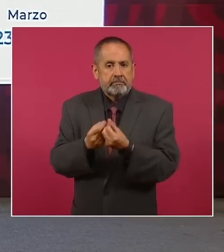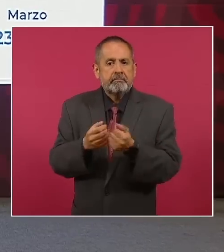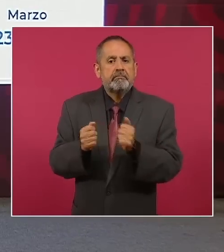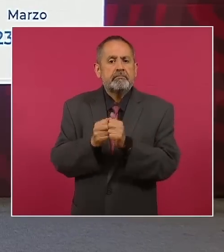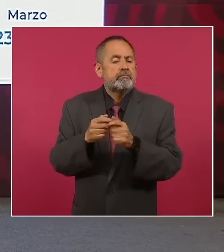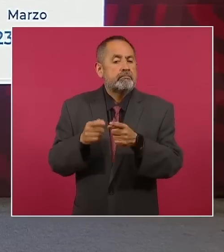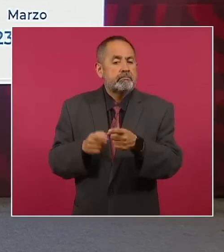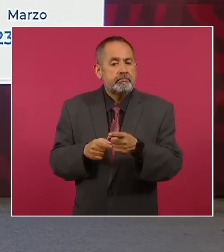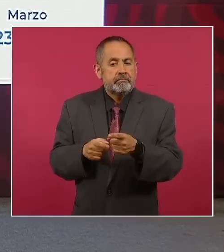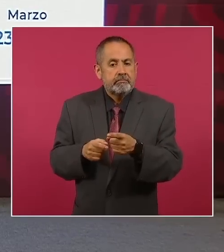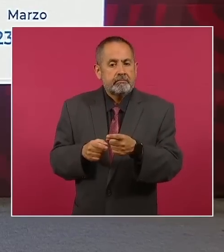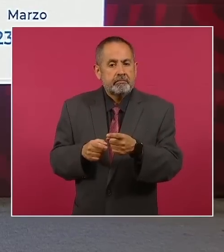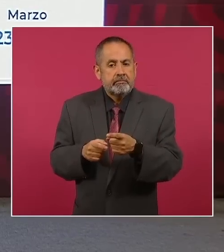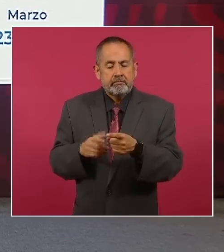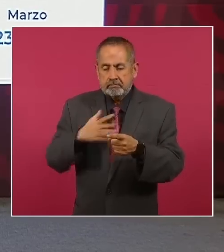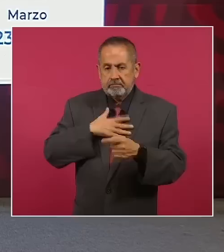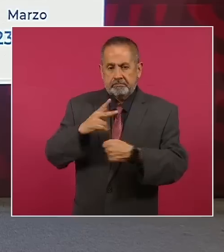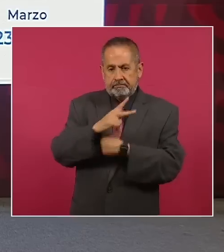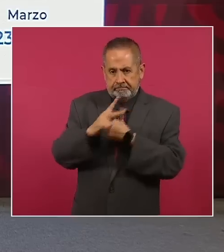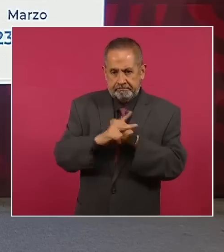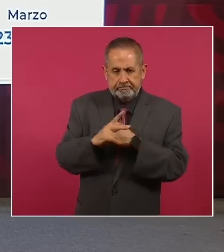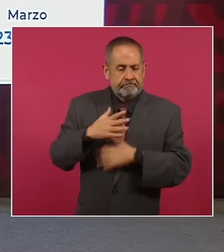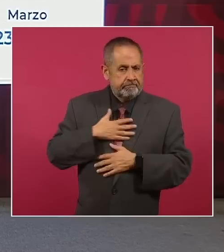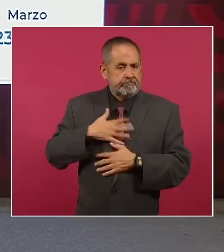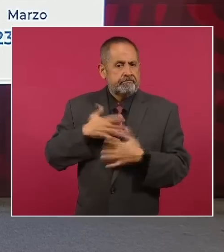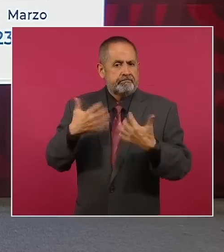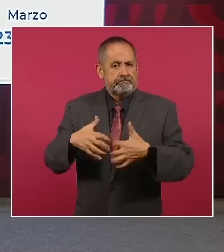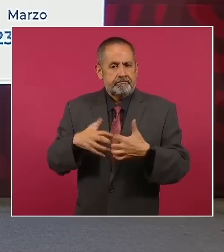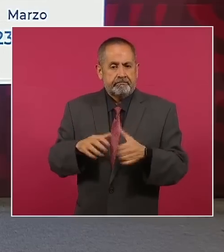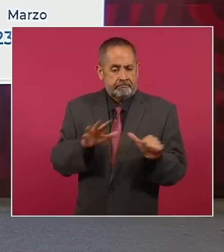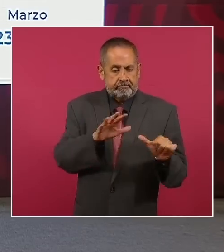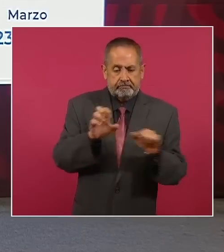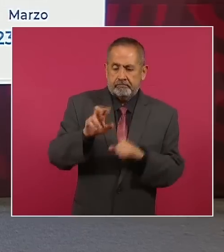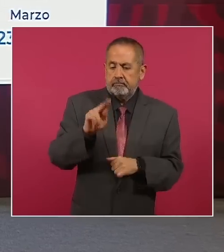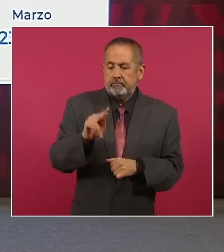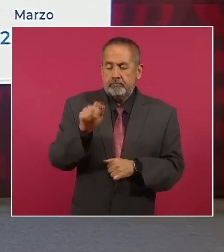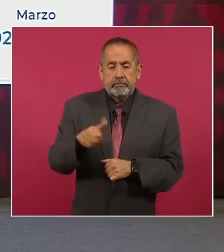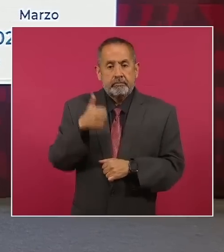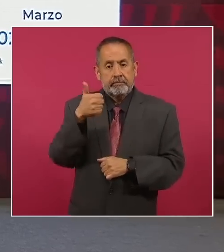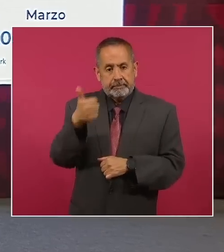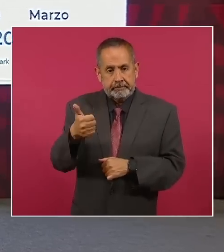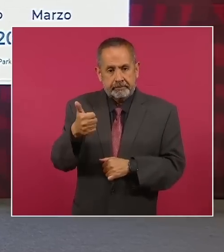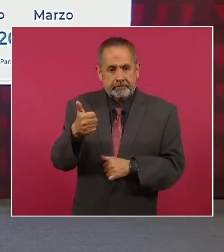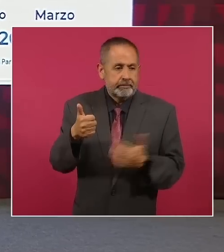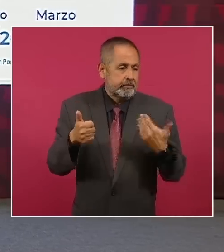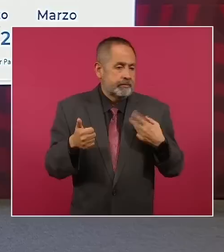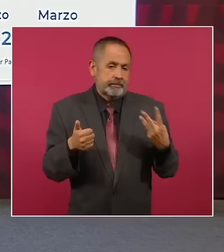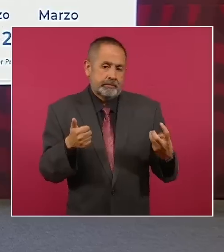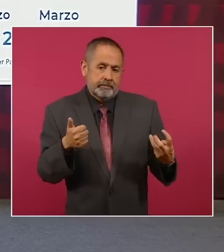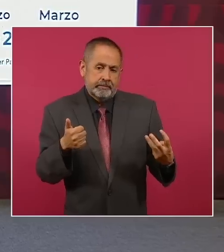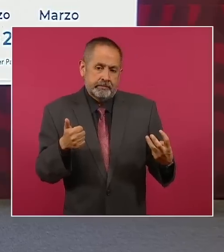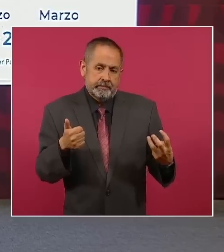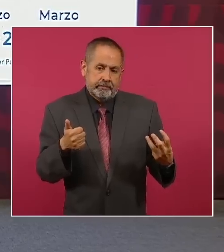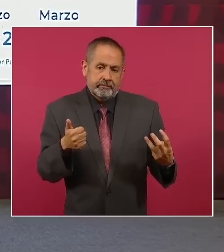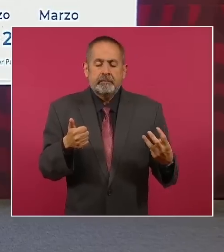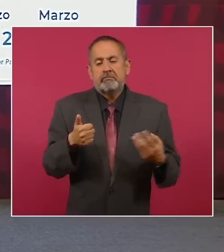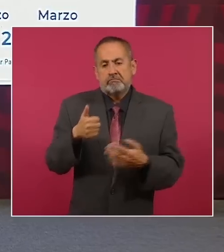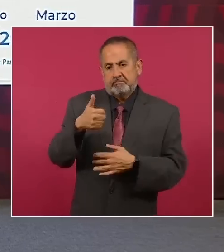ya nuestro país produce 686 de los 300 que